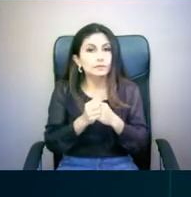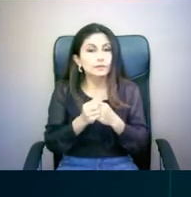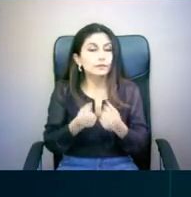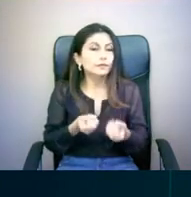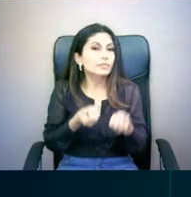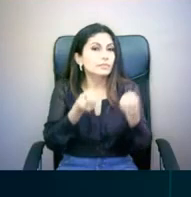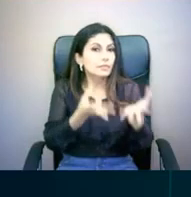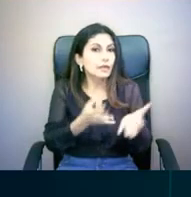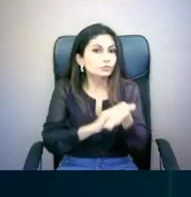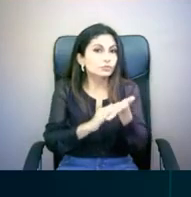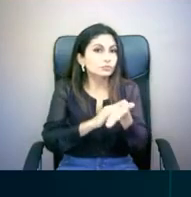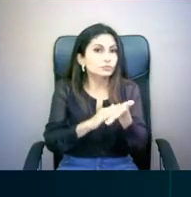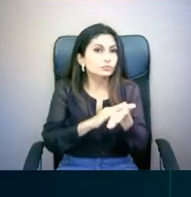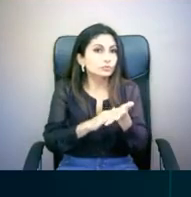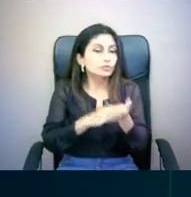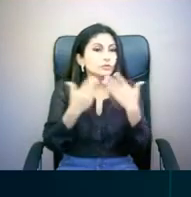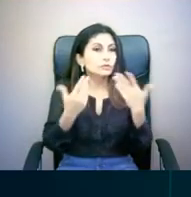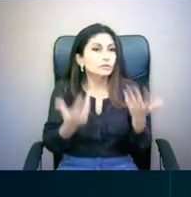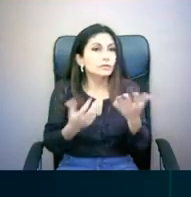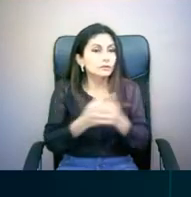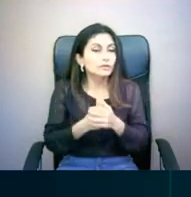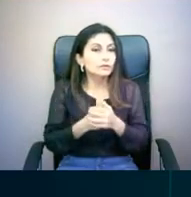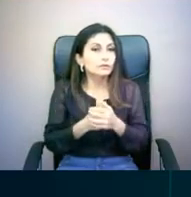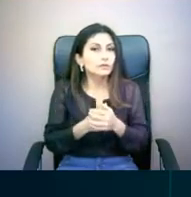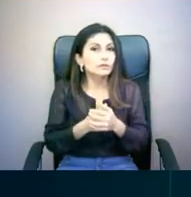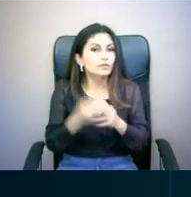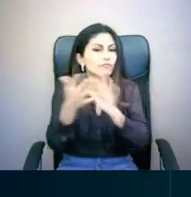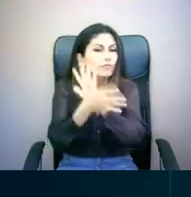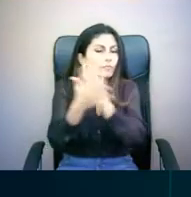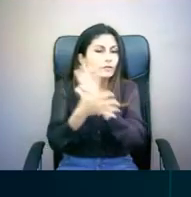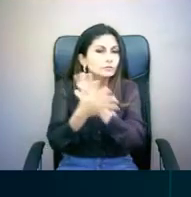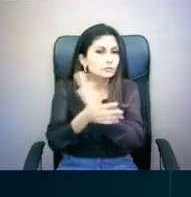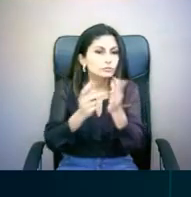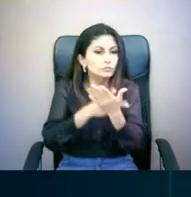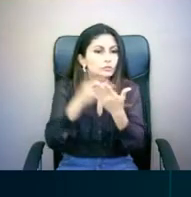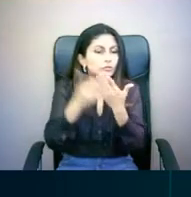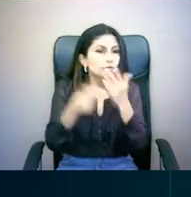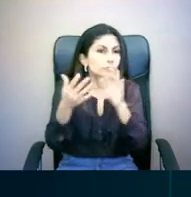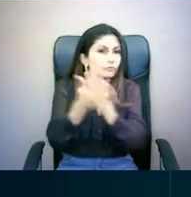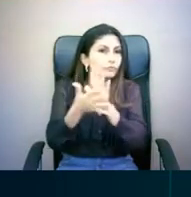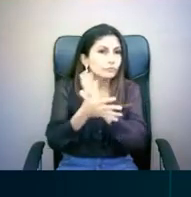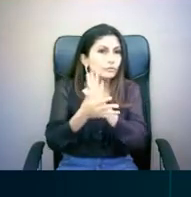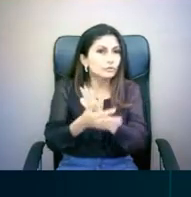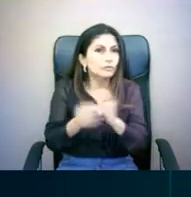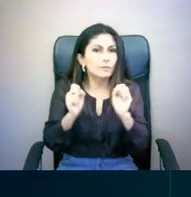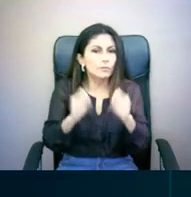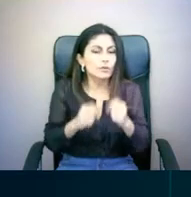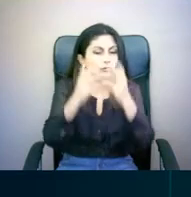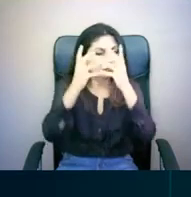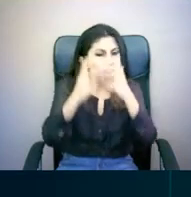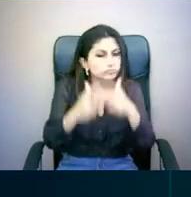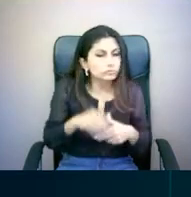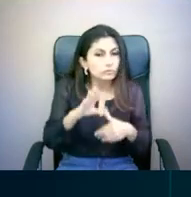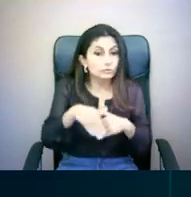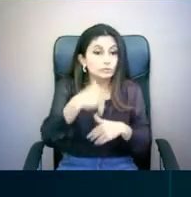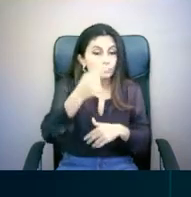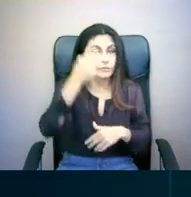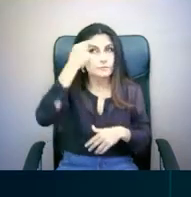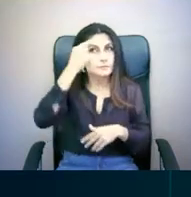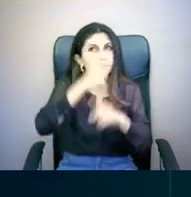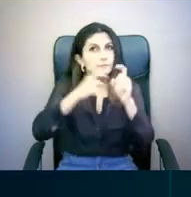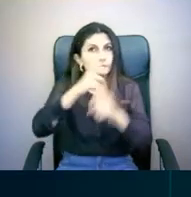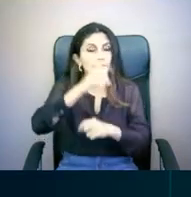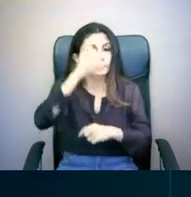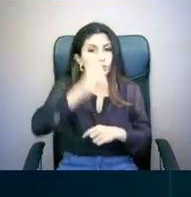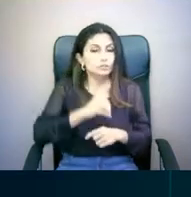en términos de la cantidad de información generada en un proyecto y cómo poderla procesar para poder tomar